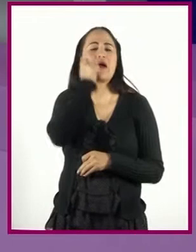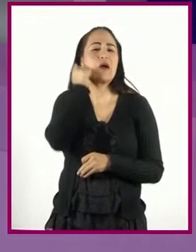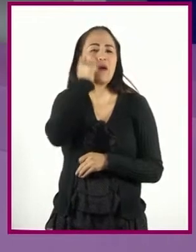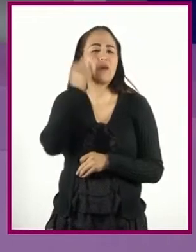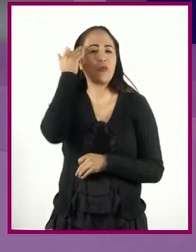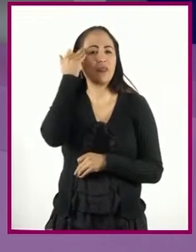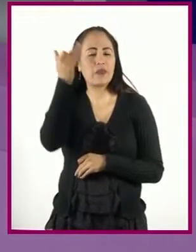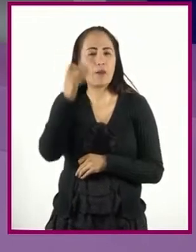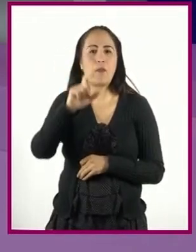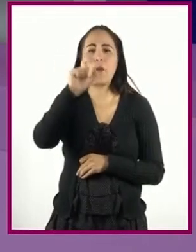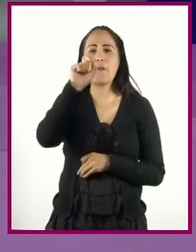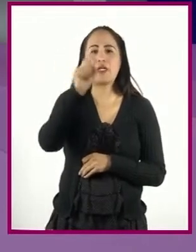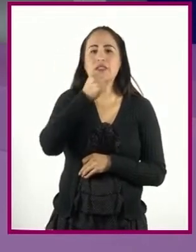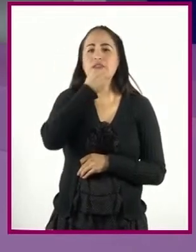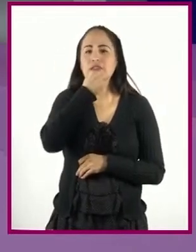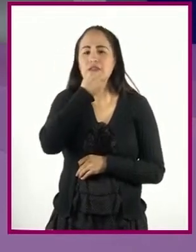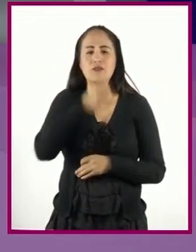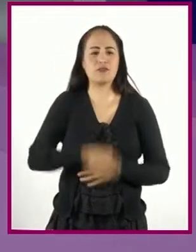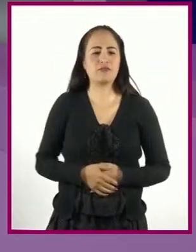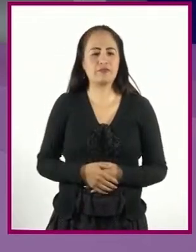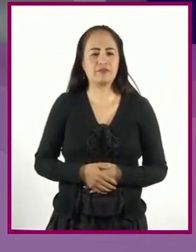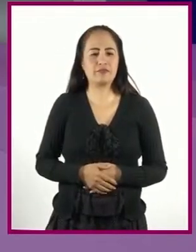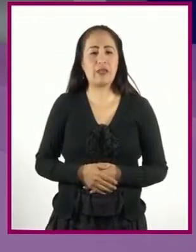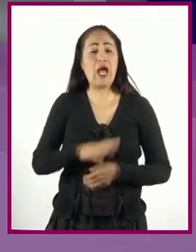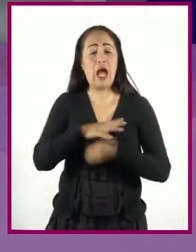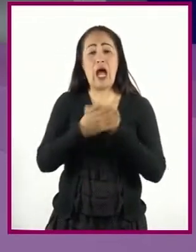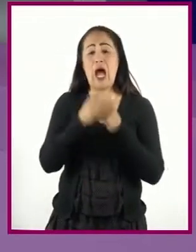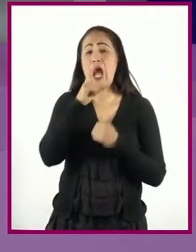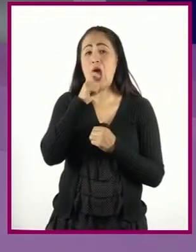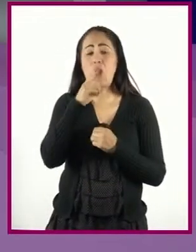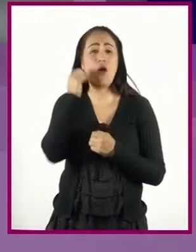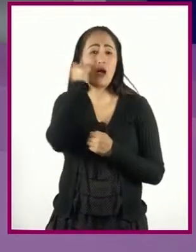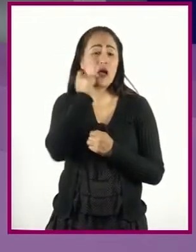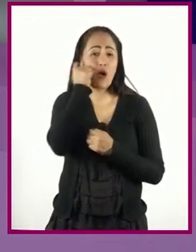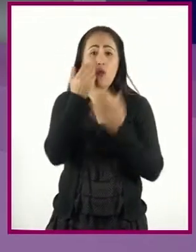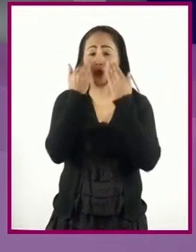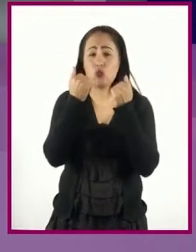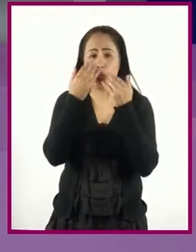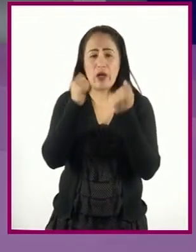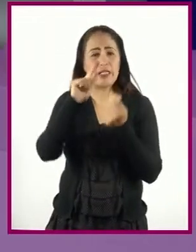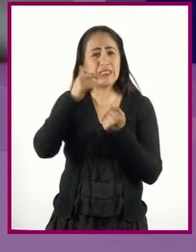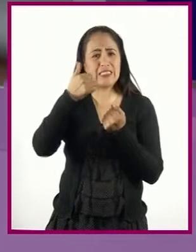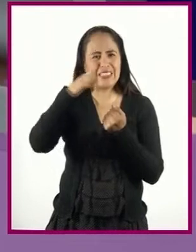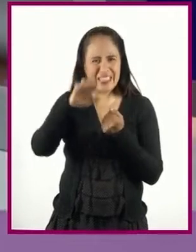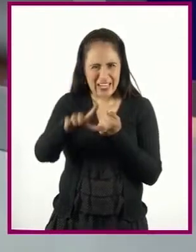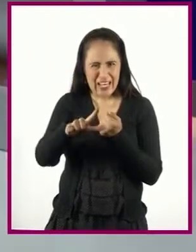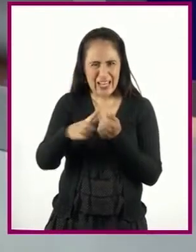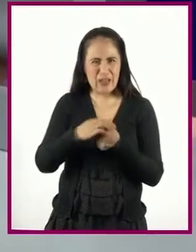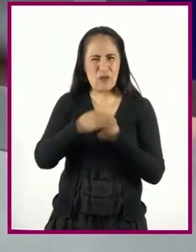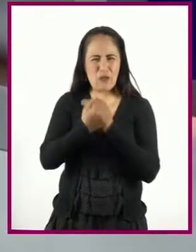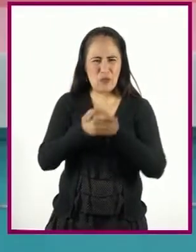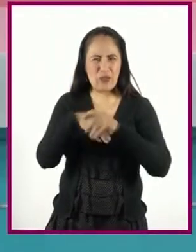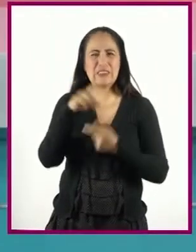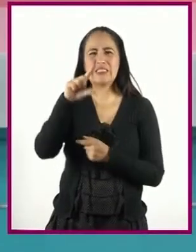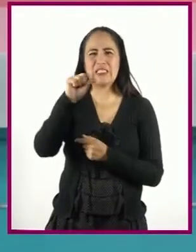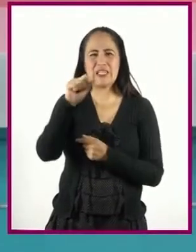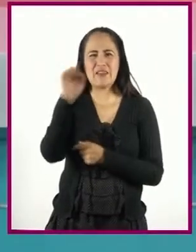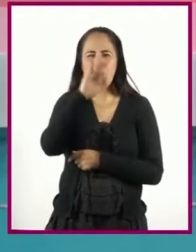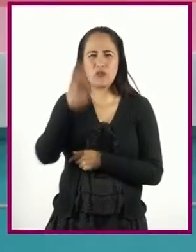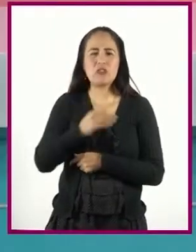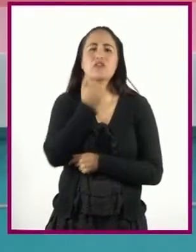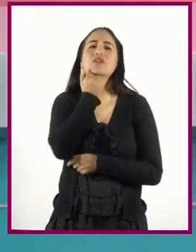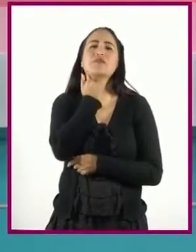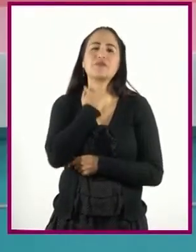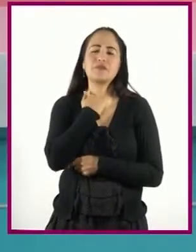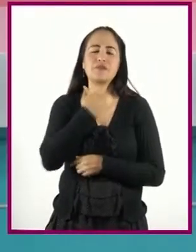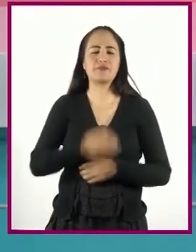al menos 20 segundos. Si no disponen de agua y jabón, utilicen gel antibacterial con una concentración de 70% de alcohol.